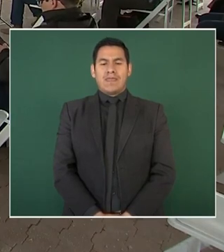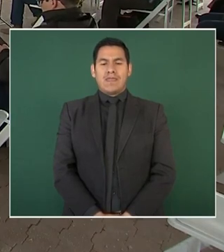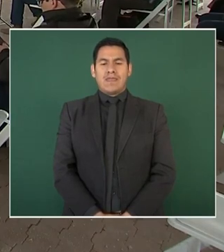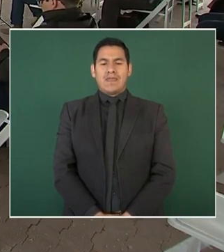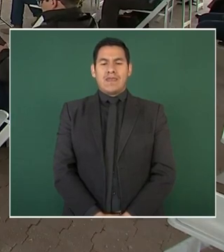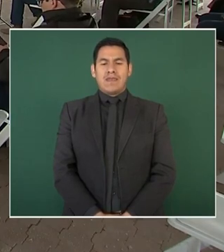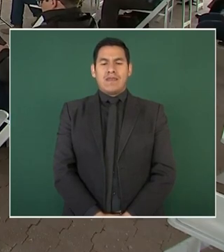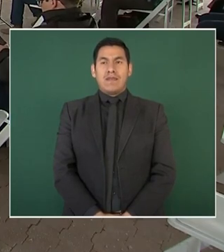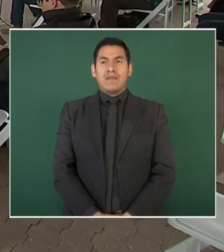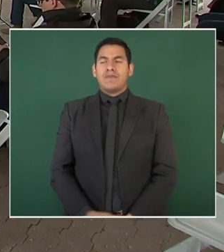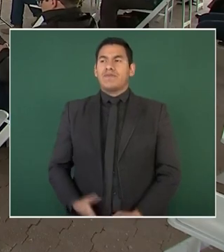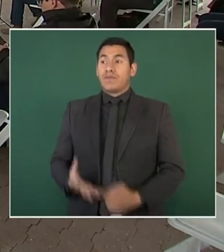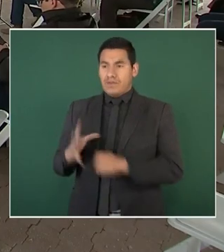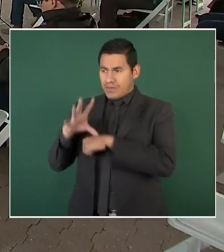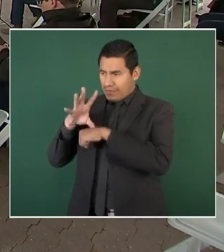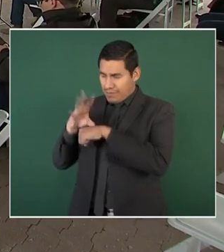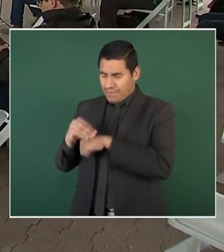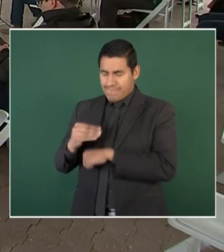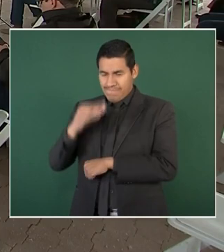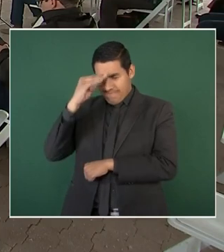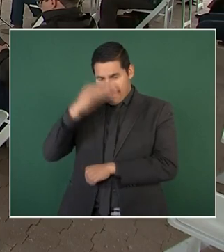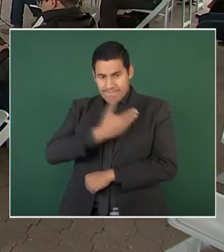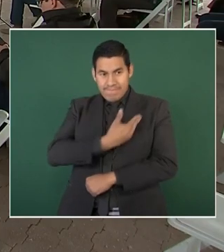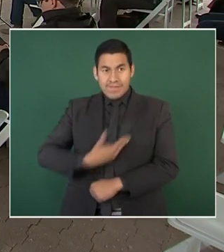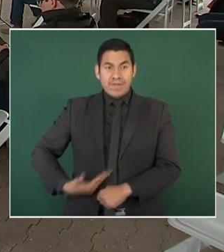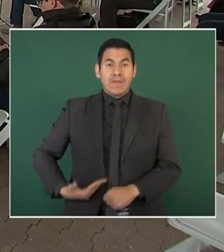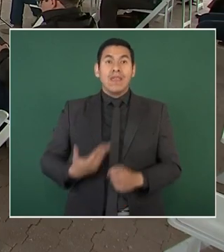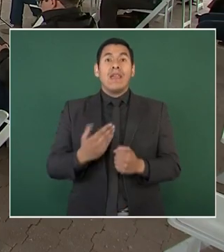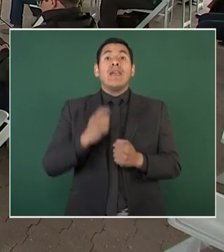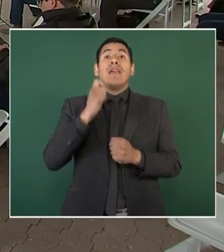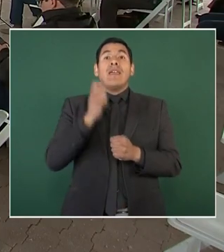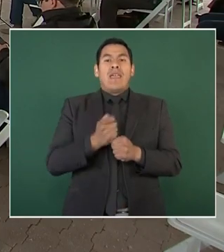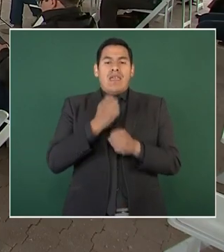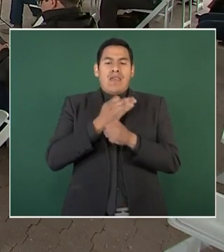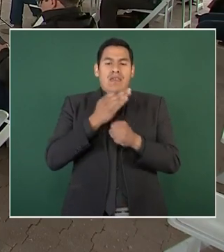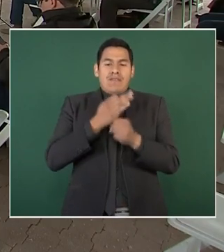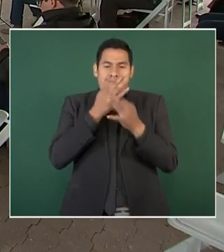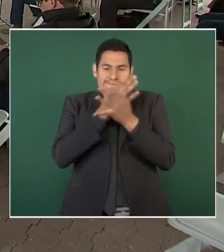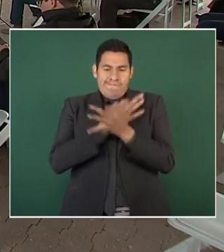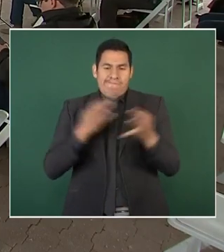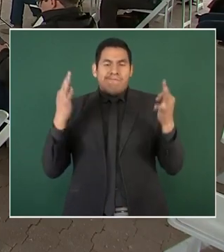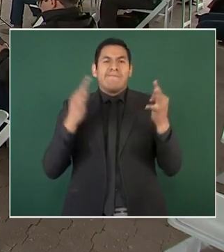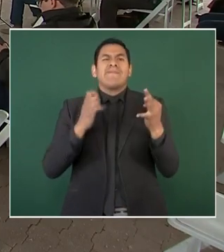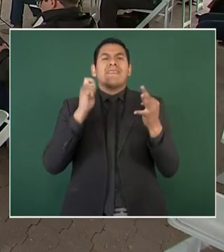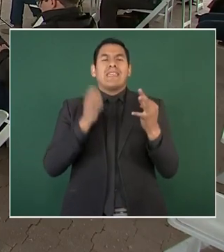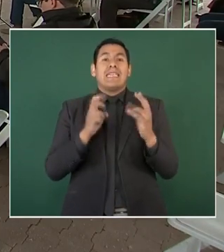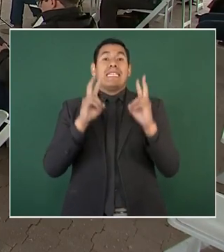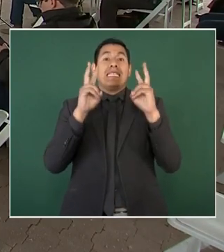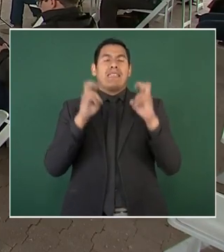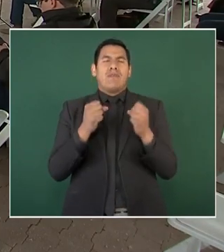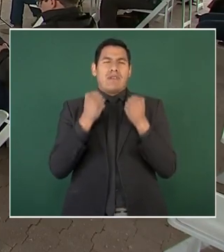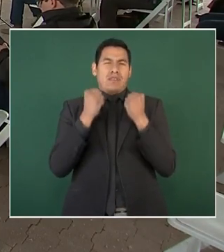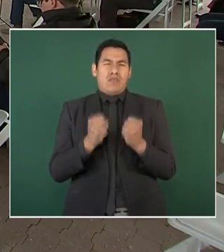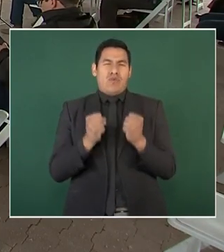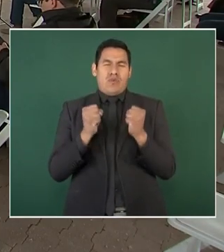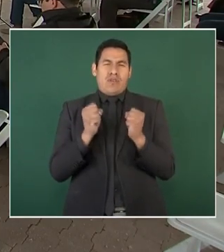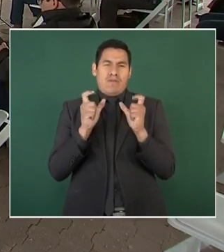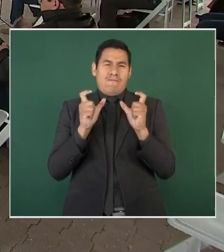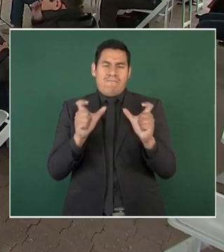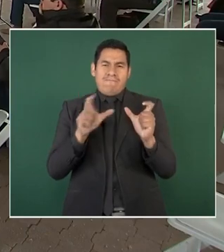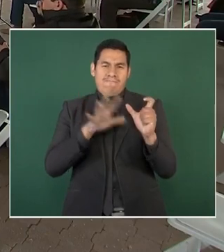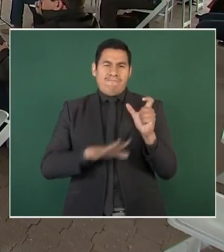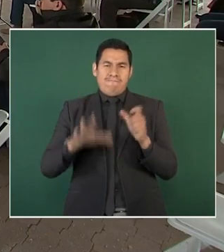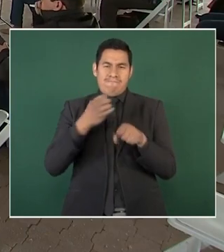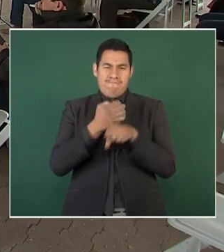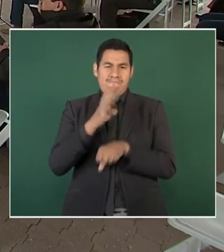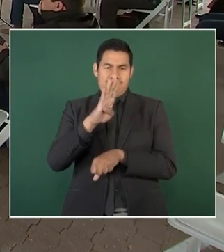Con su permiso, señor presidente, muy buenos días. Vamos a informar sobre la situación de seguridad pública aquí en el estado de Baja